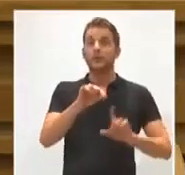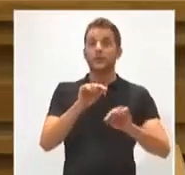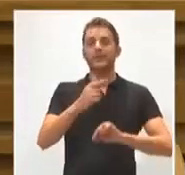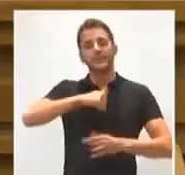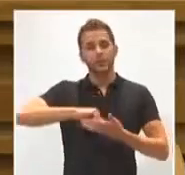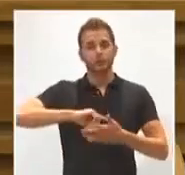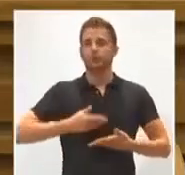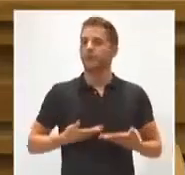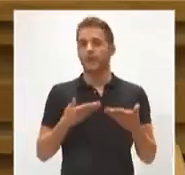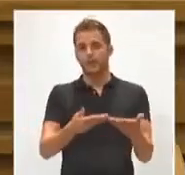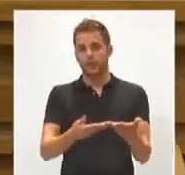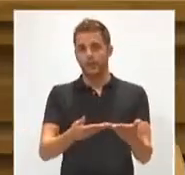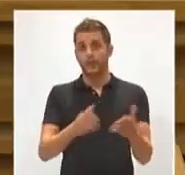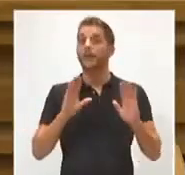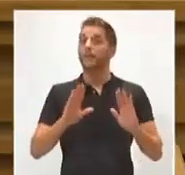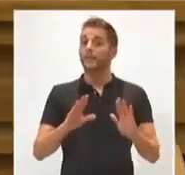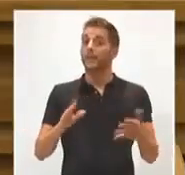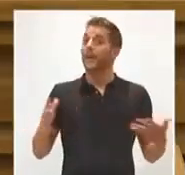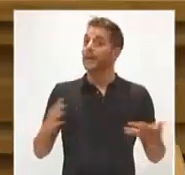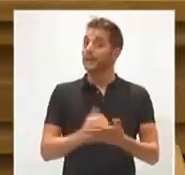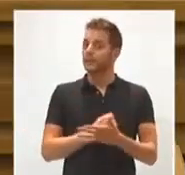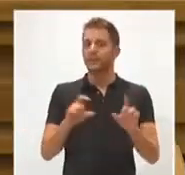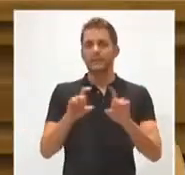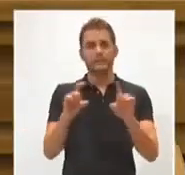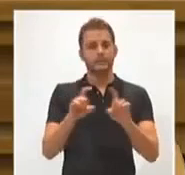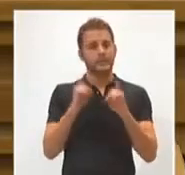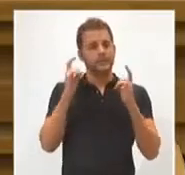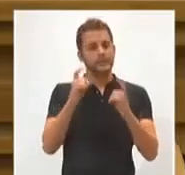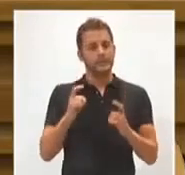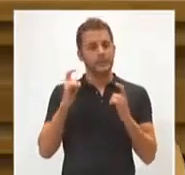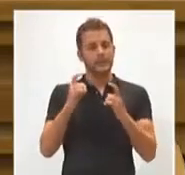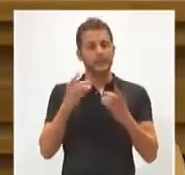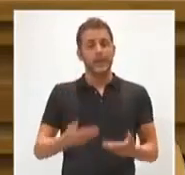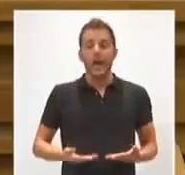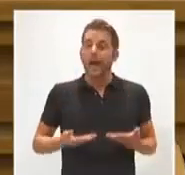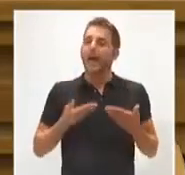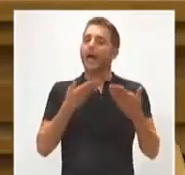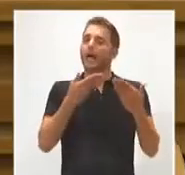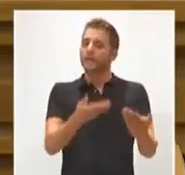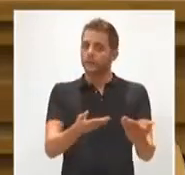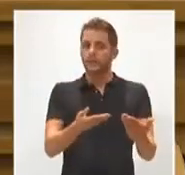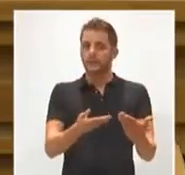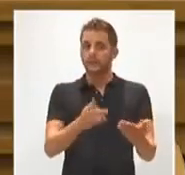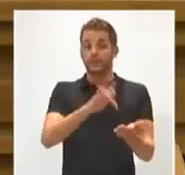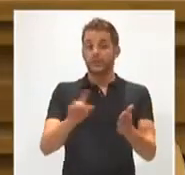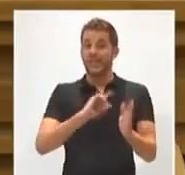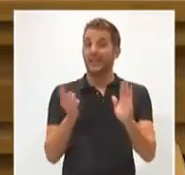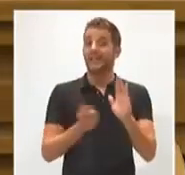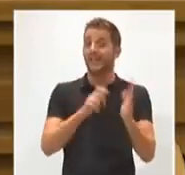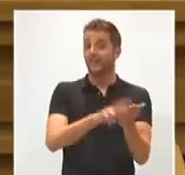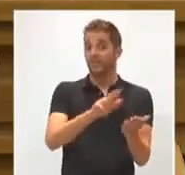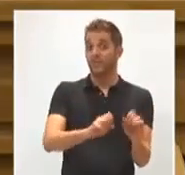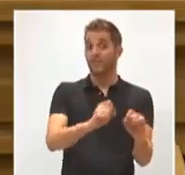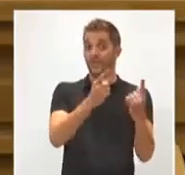eso sí a todas intentamos ayudarles más y lo hemos legislado somos la única que lo legislado en las